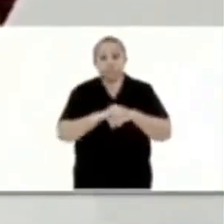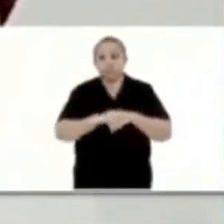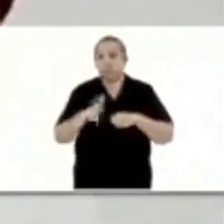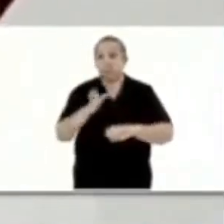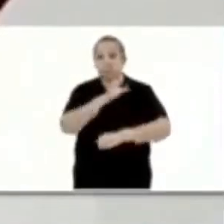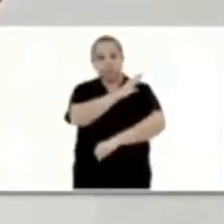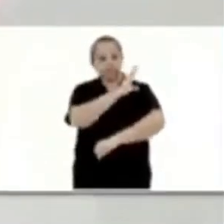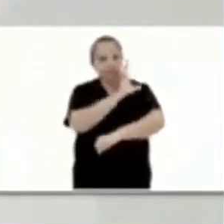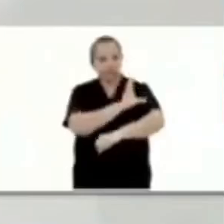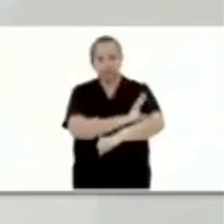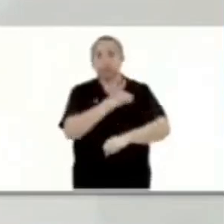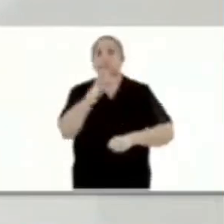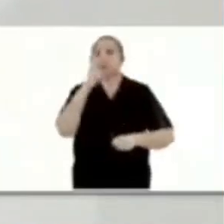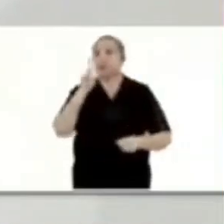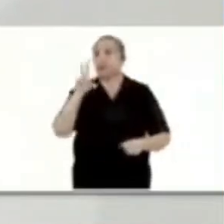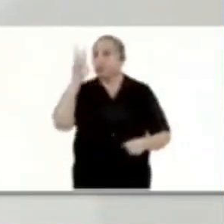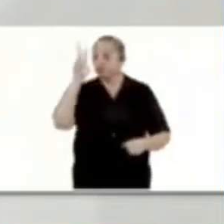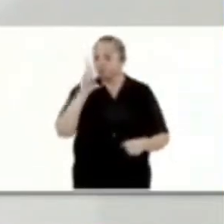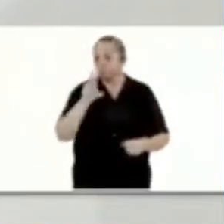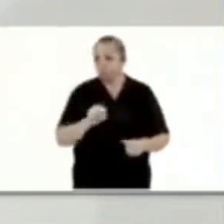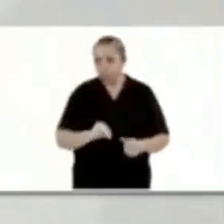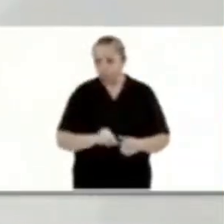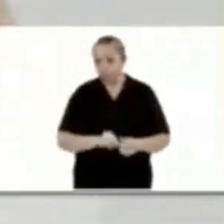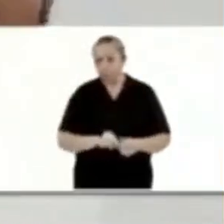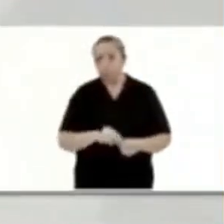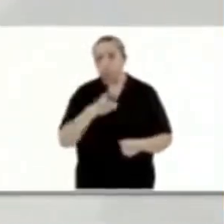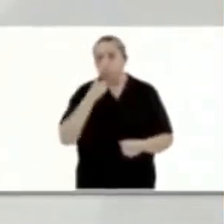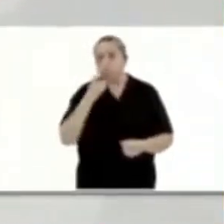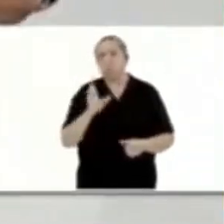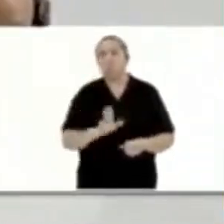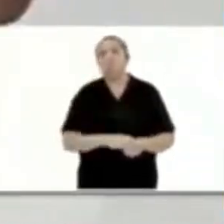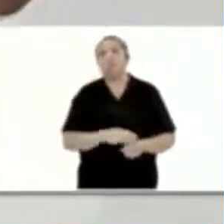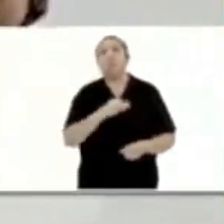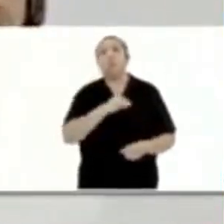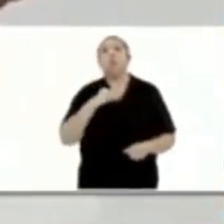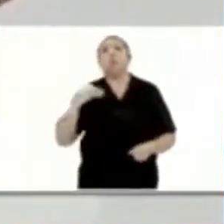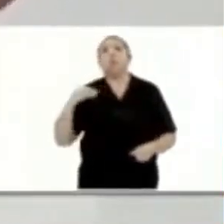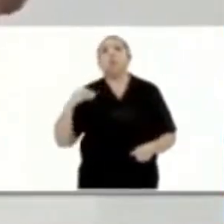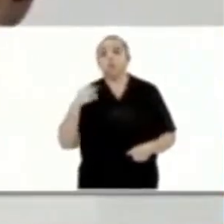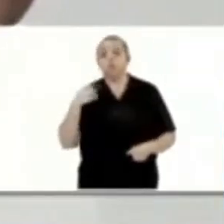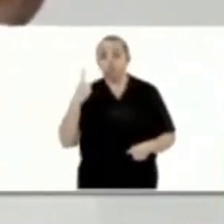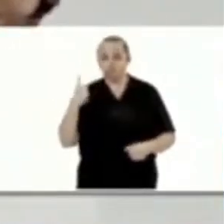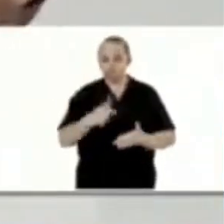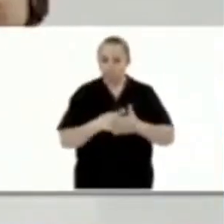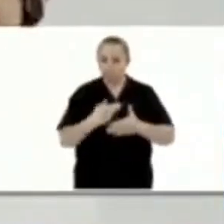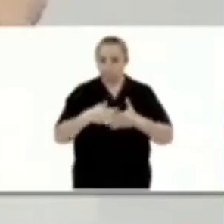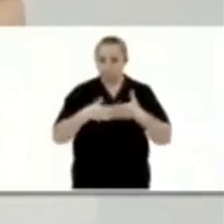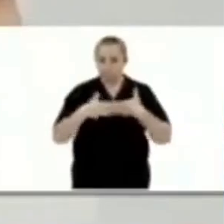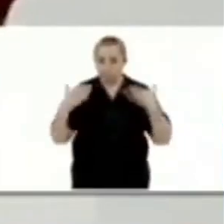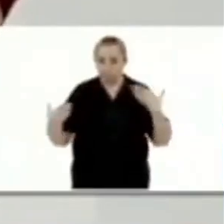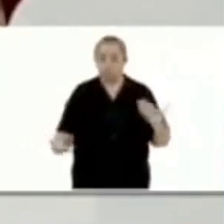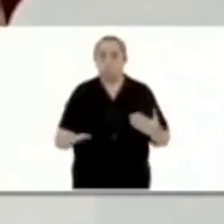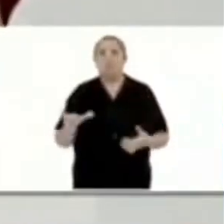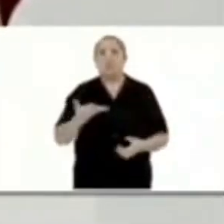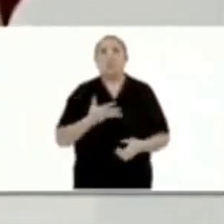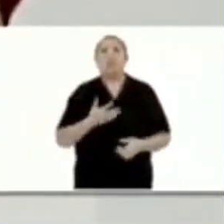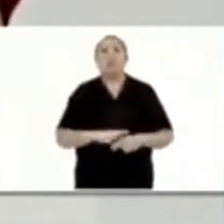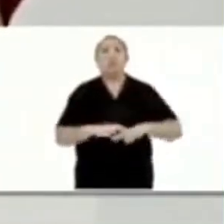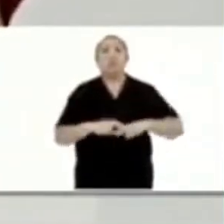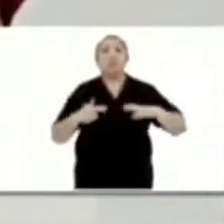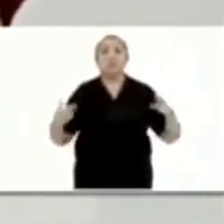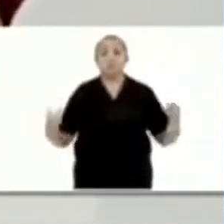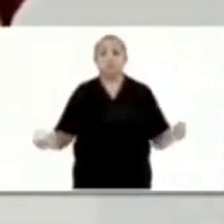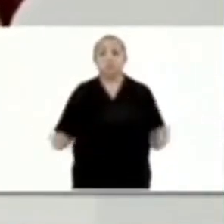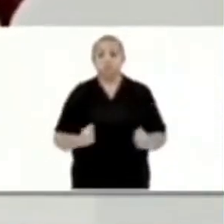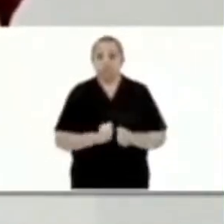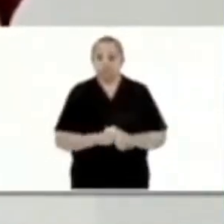compañeros, decidí no declinar, porque comprometerme con un proceso tiene que ver